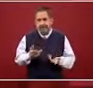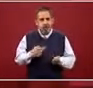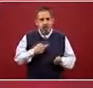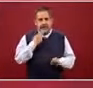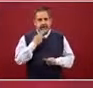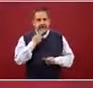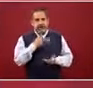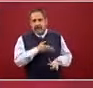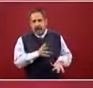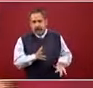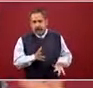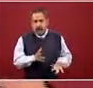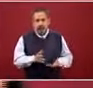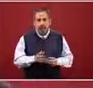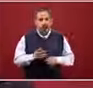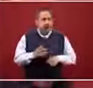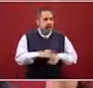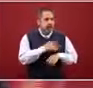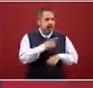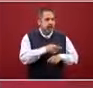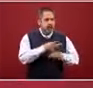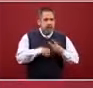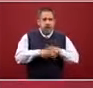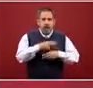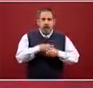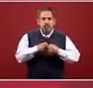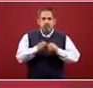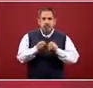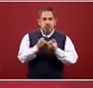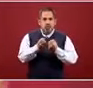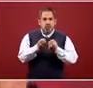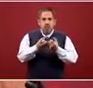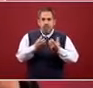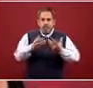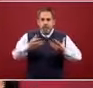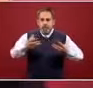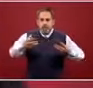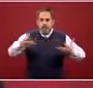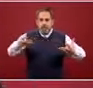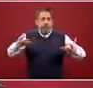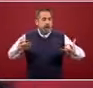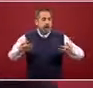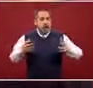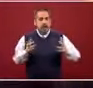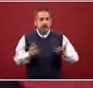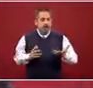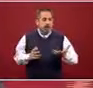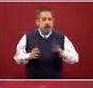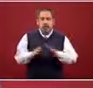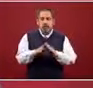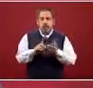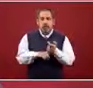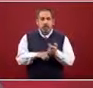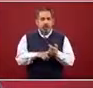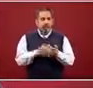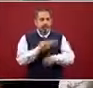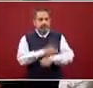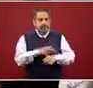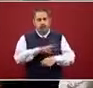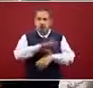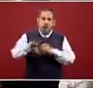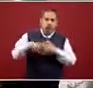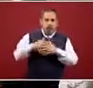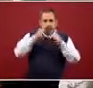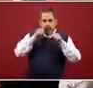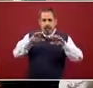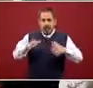útil, porque empieza a ser tanta la carga de casos que lo que tenemos que tomar es una acción colectiva.